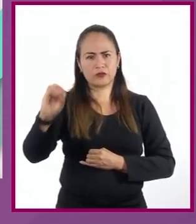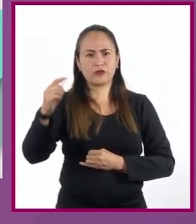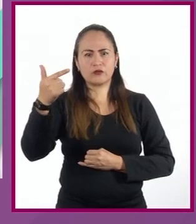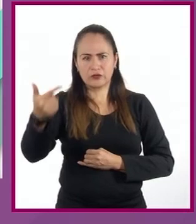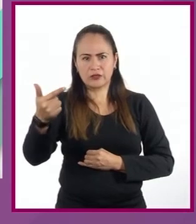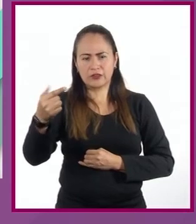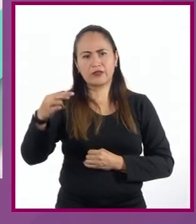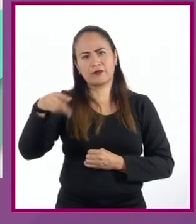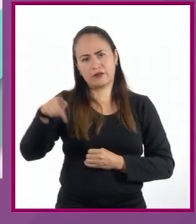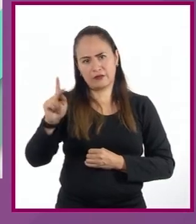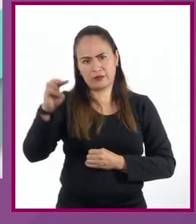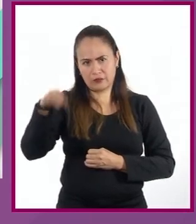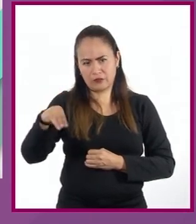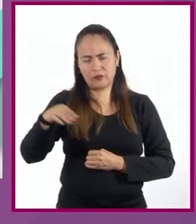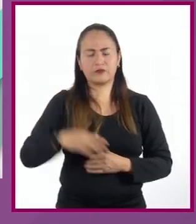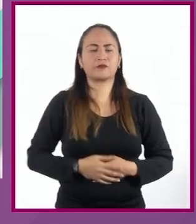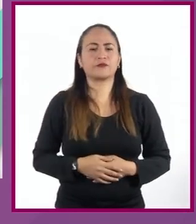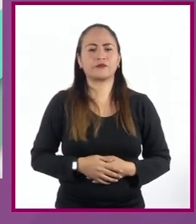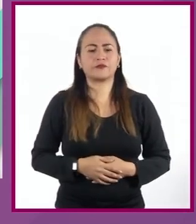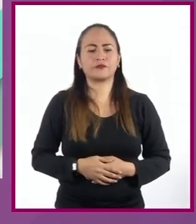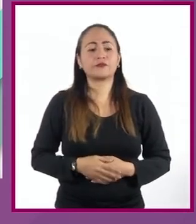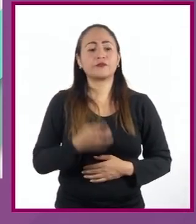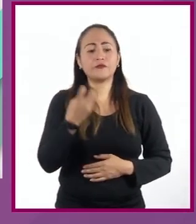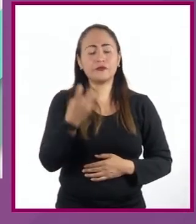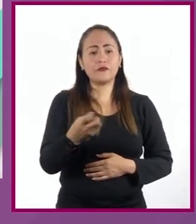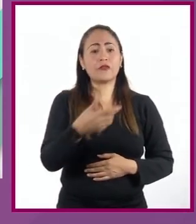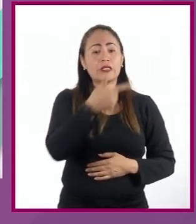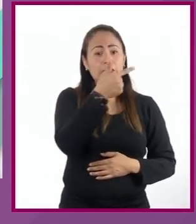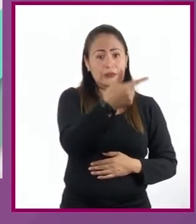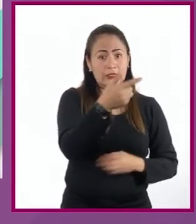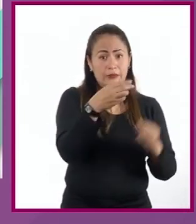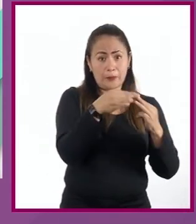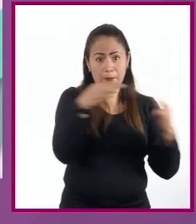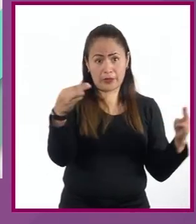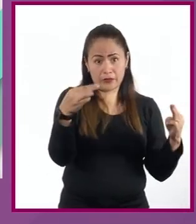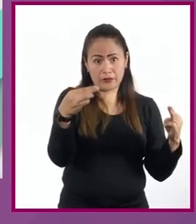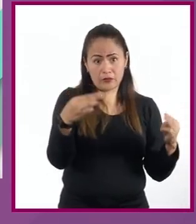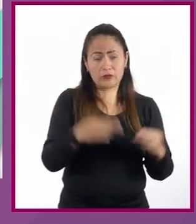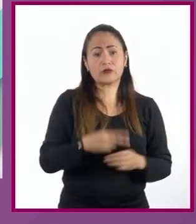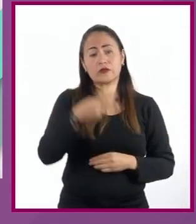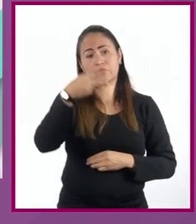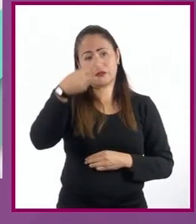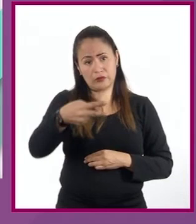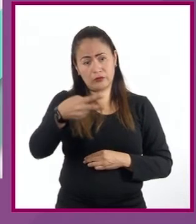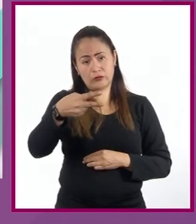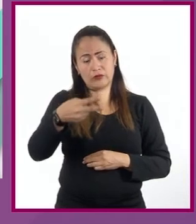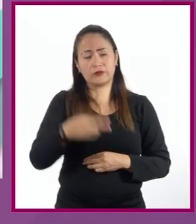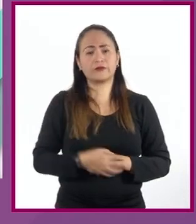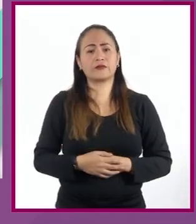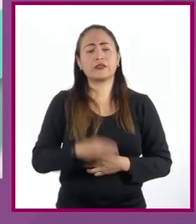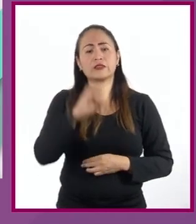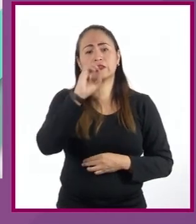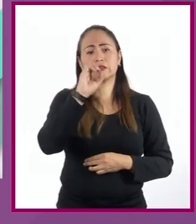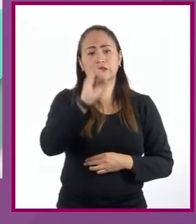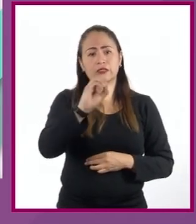0.007 kilómetros. Por lo tanto, 7 metros son equivalentes a